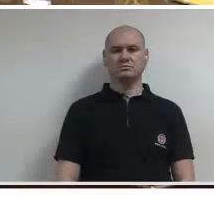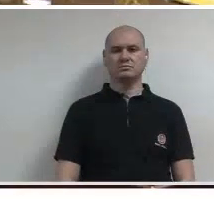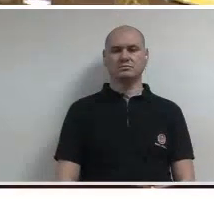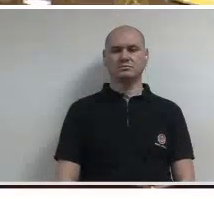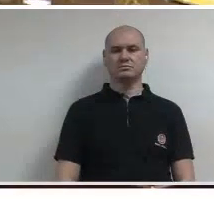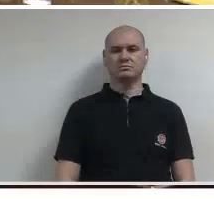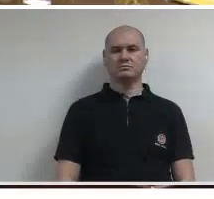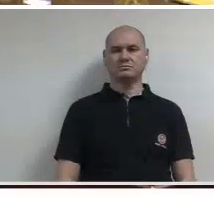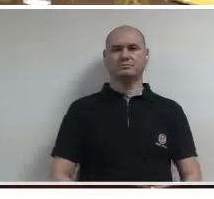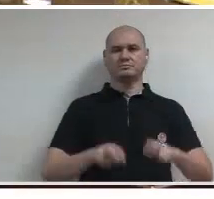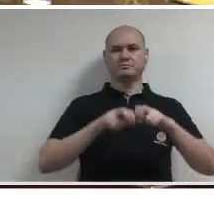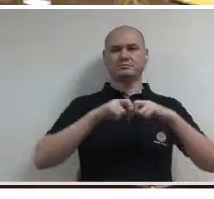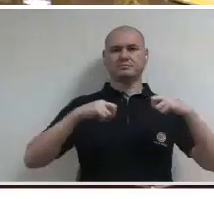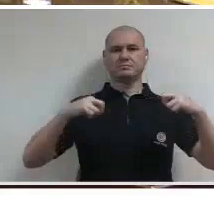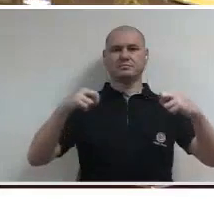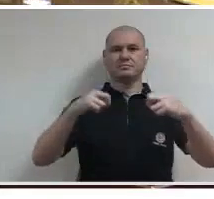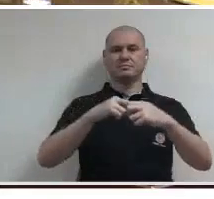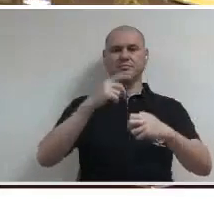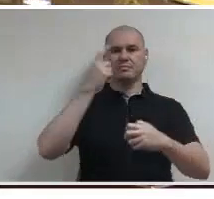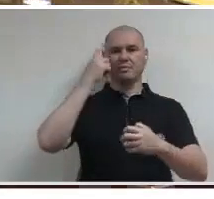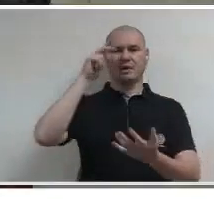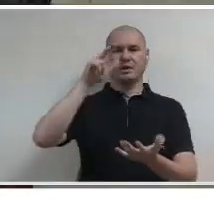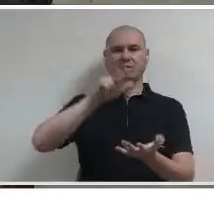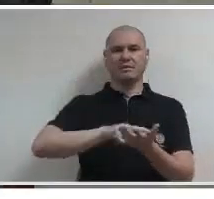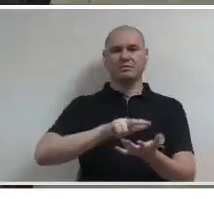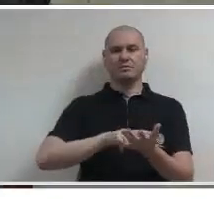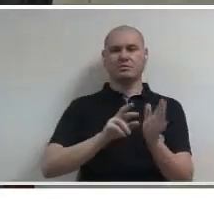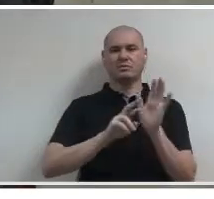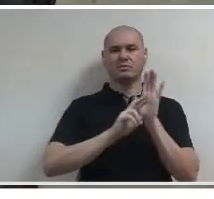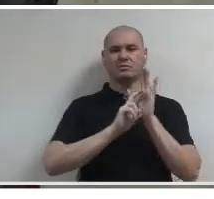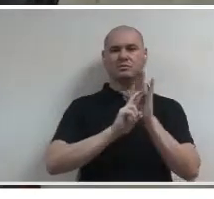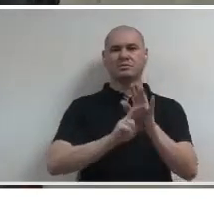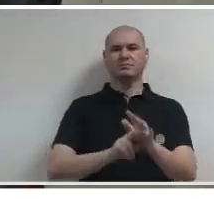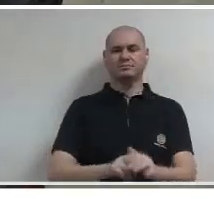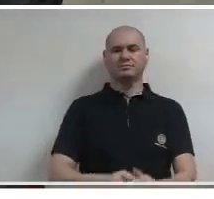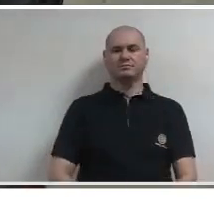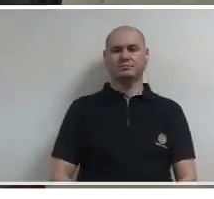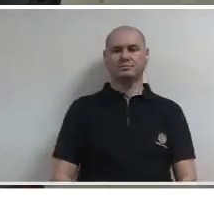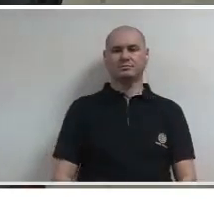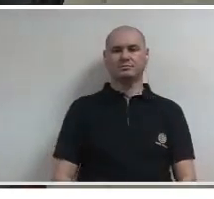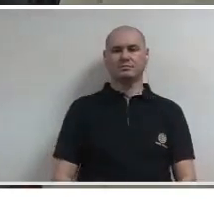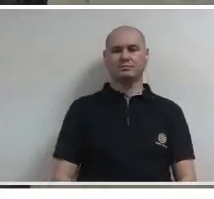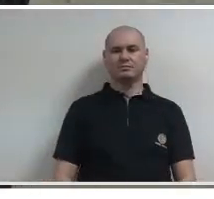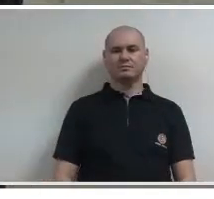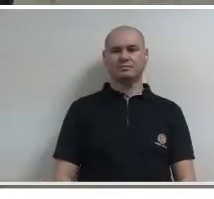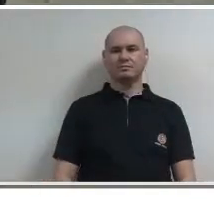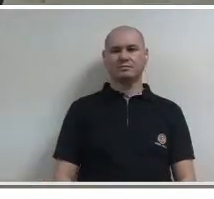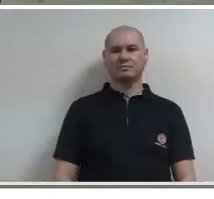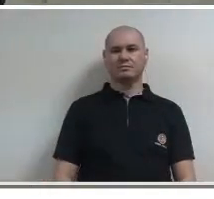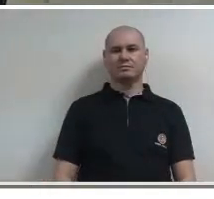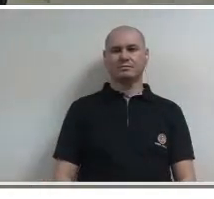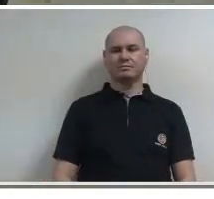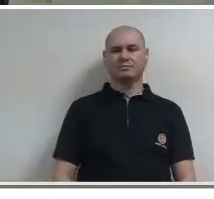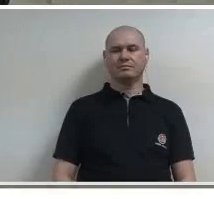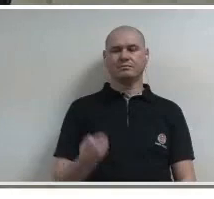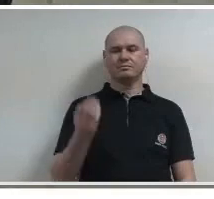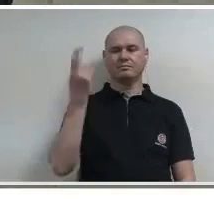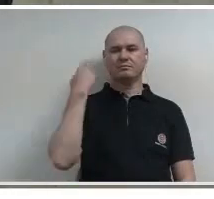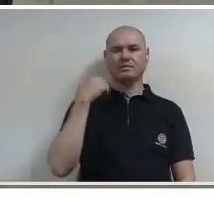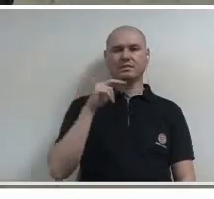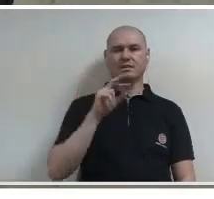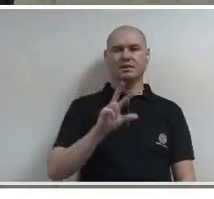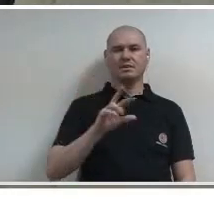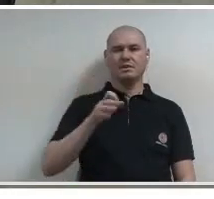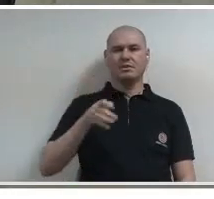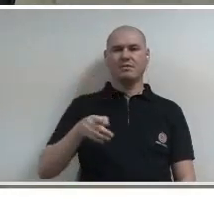Secretaría número 2, Consejo de Superintendencia Peguaba o Urca Corte, que tomó eso y ratificada per resolución S2 número 39, 9